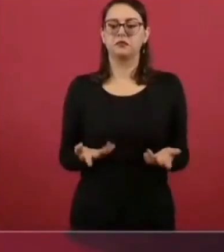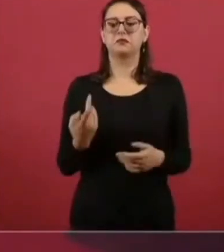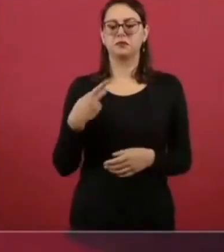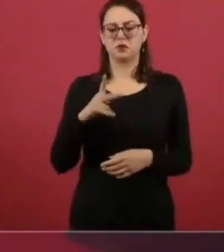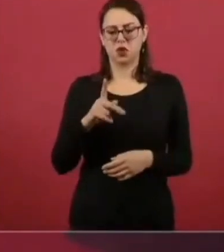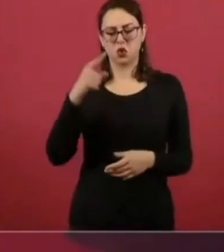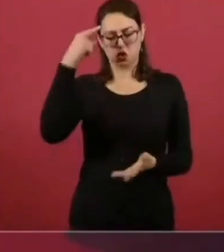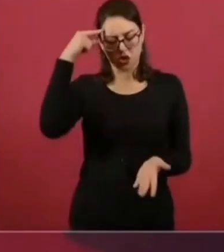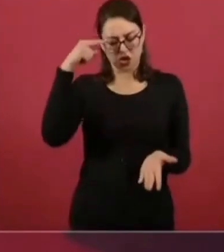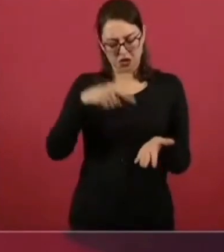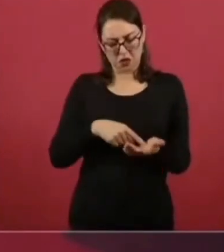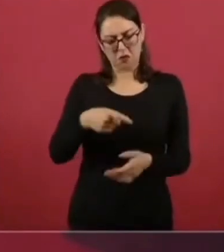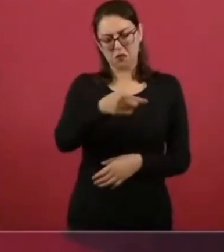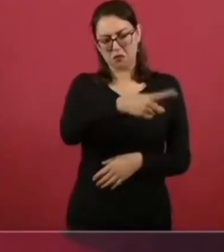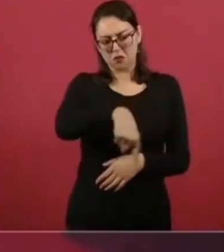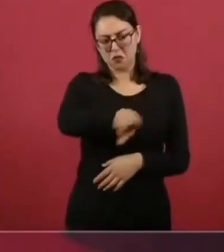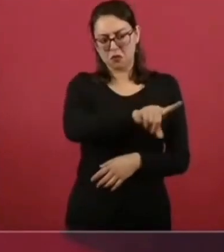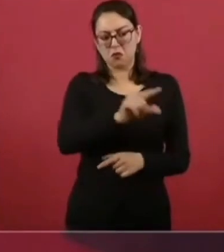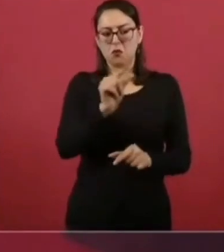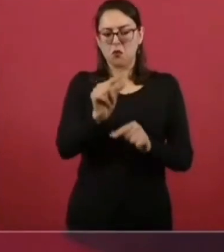autolimitando.